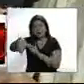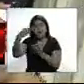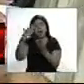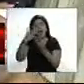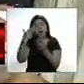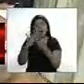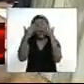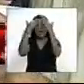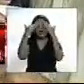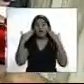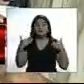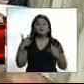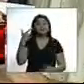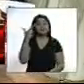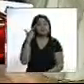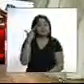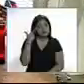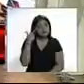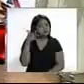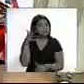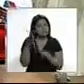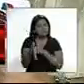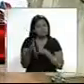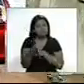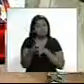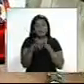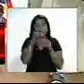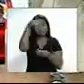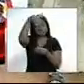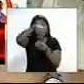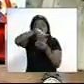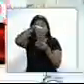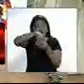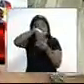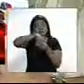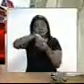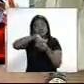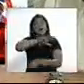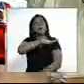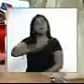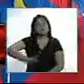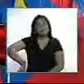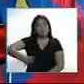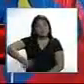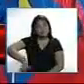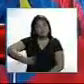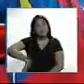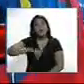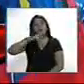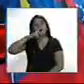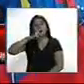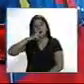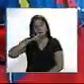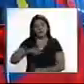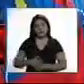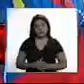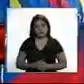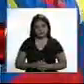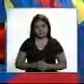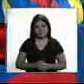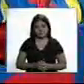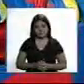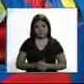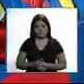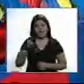Chinita para que votemos por el presidente Maduro.